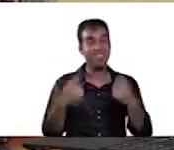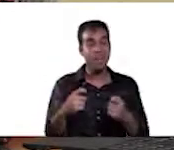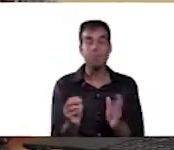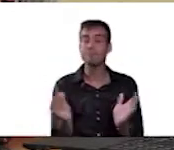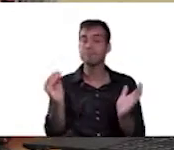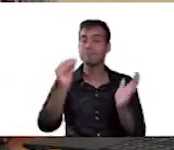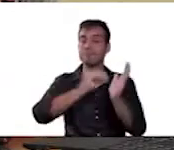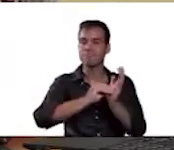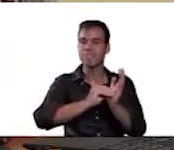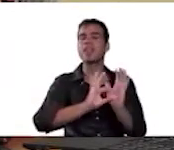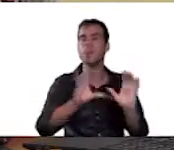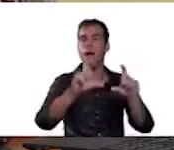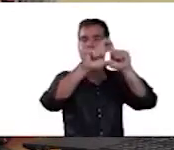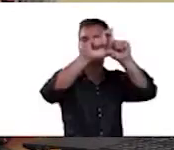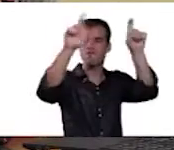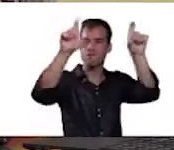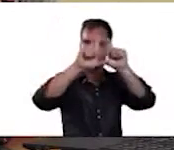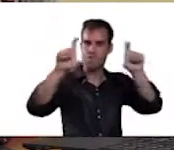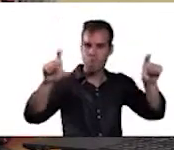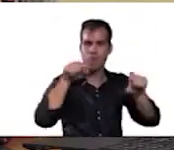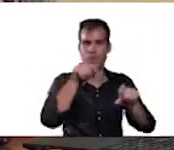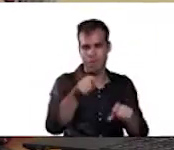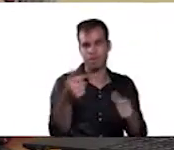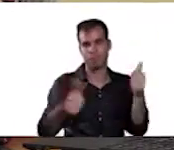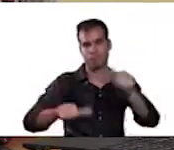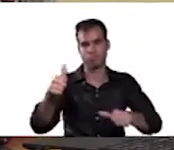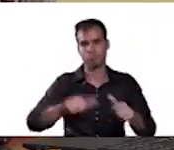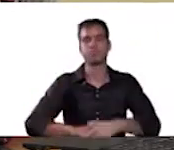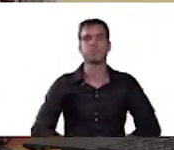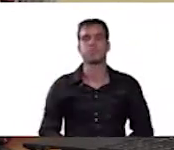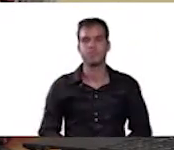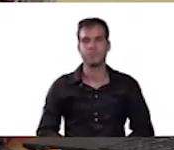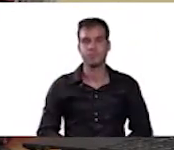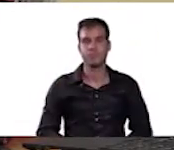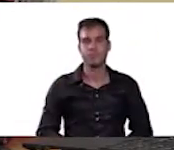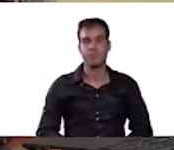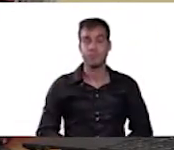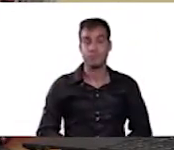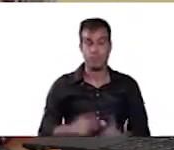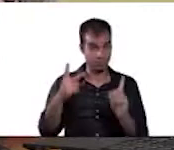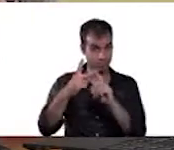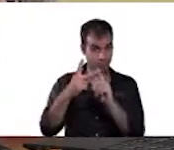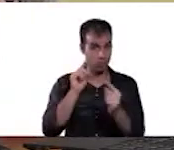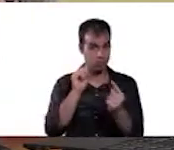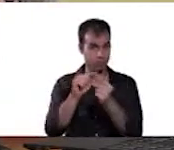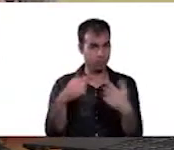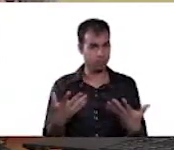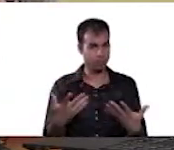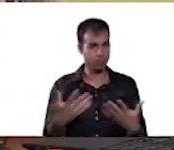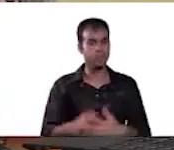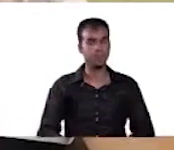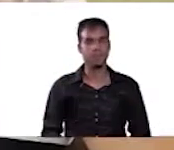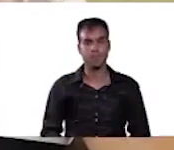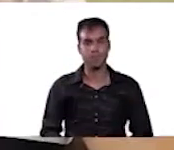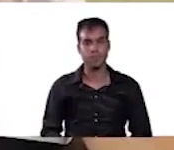poner la fórmula de esta sustancia. Viene entonces el segundo objetivo, donde les